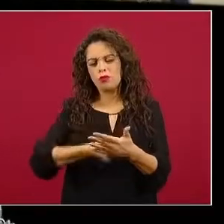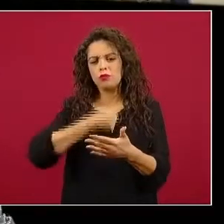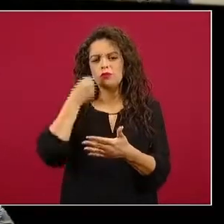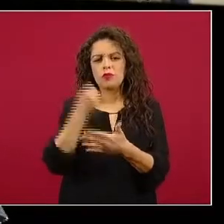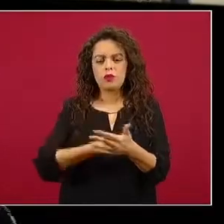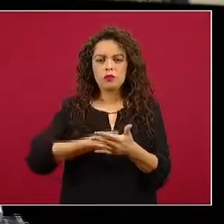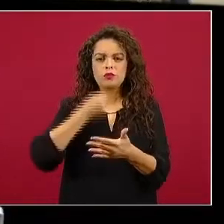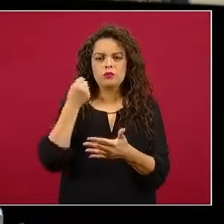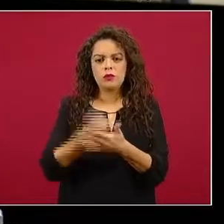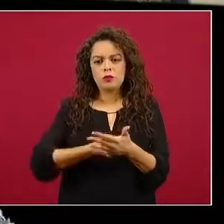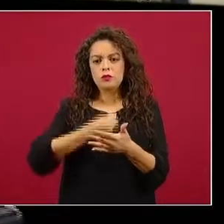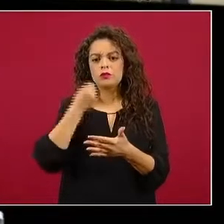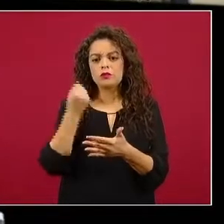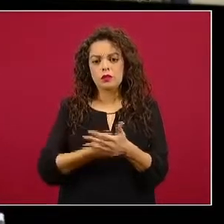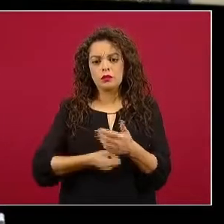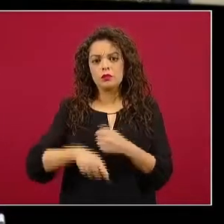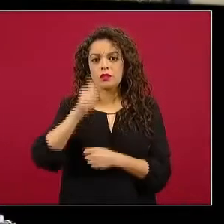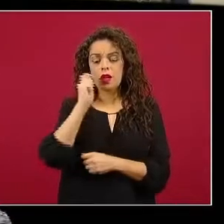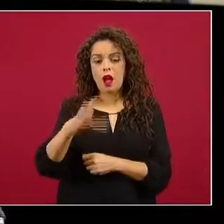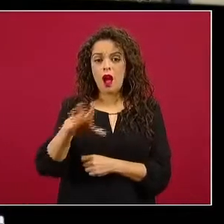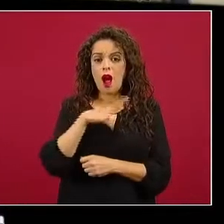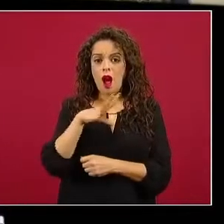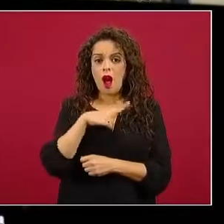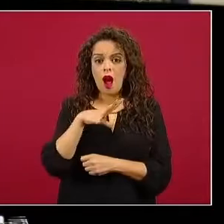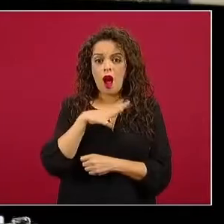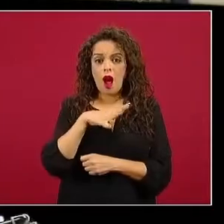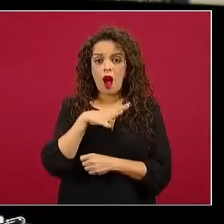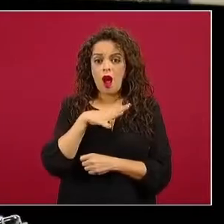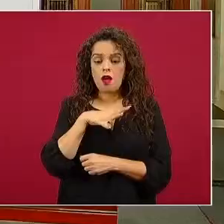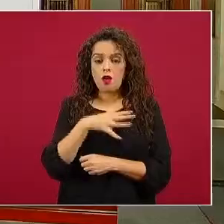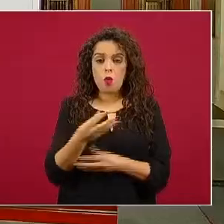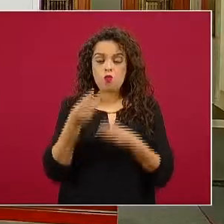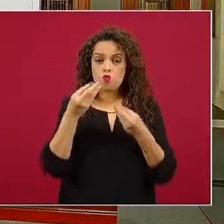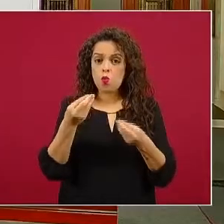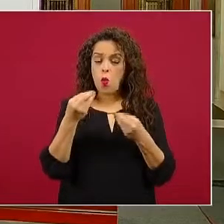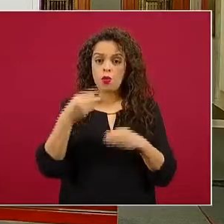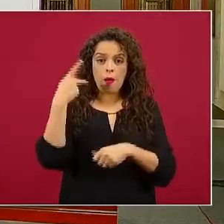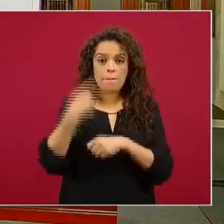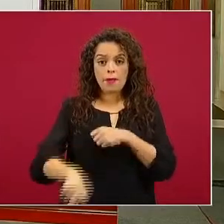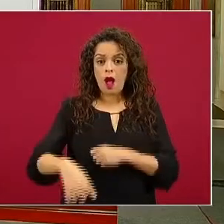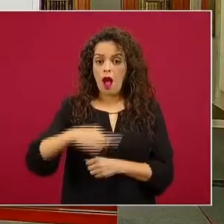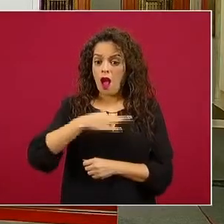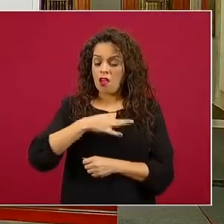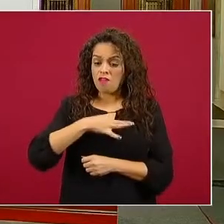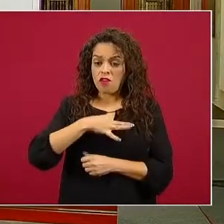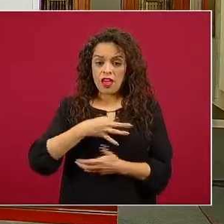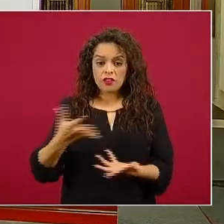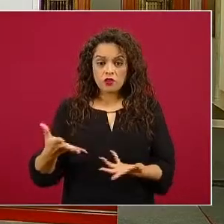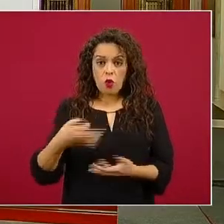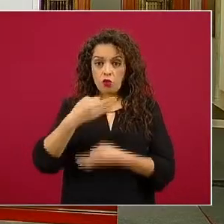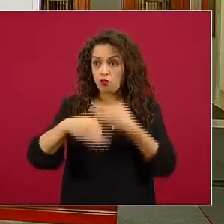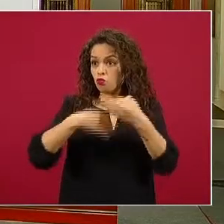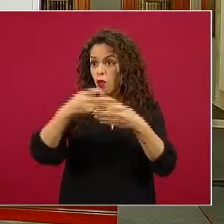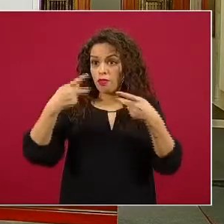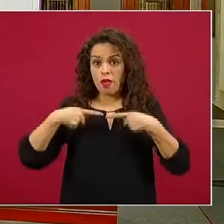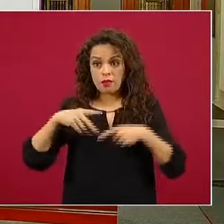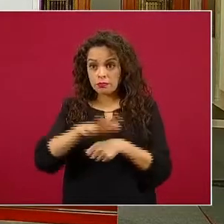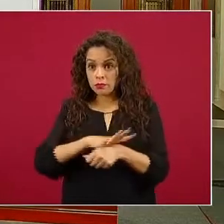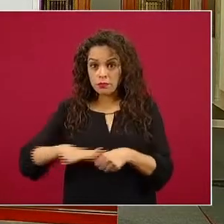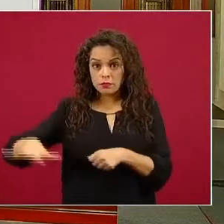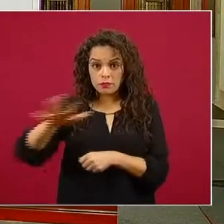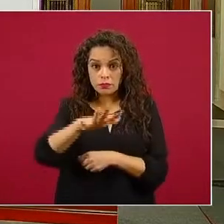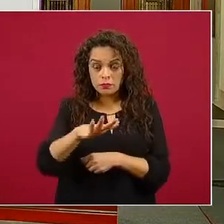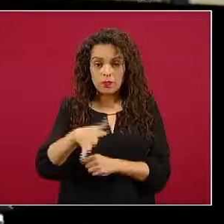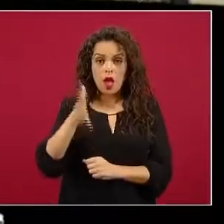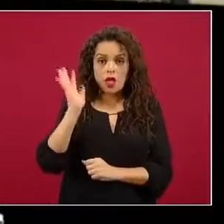ilegal que, bueno, es un foco de infección pues para todas las personas de ahí. Ya no olvidémonos que también tienen detectado y